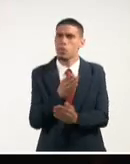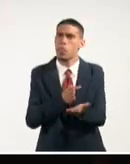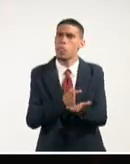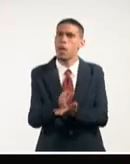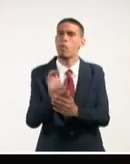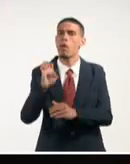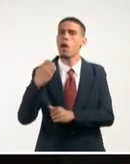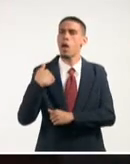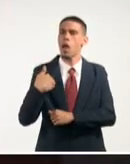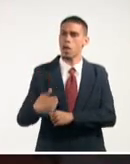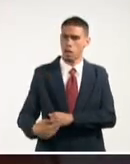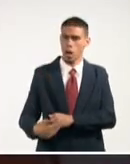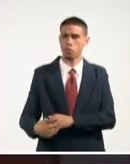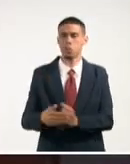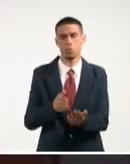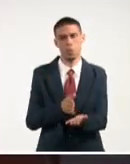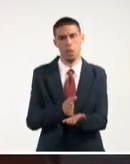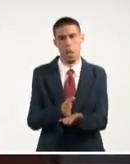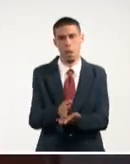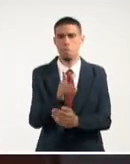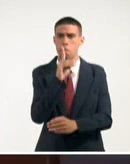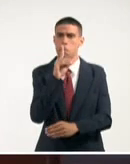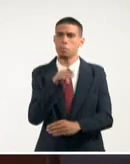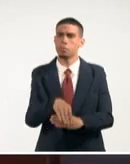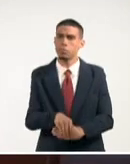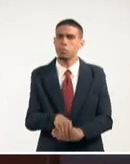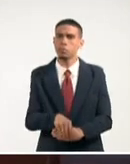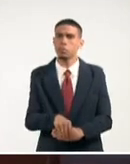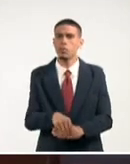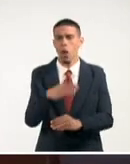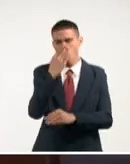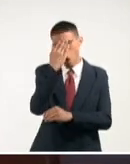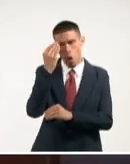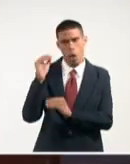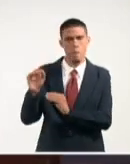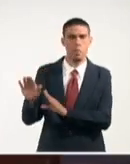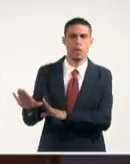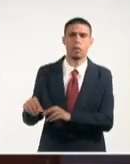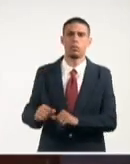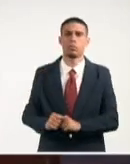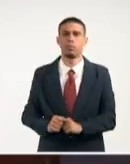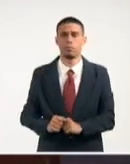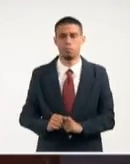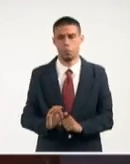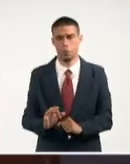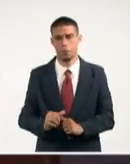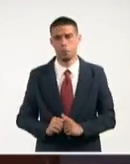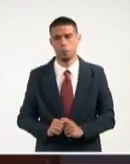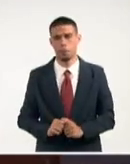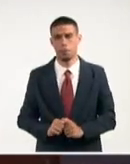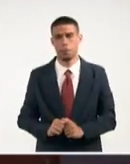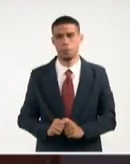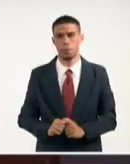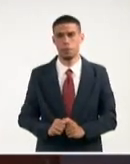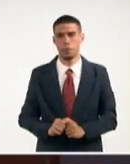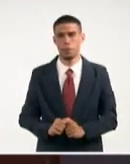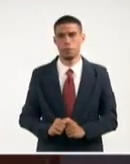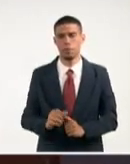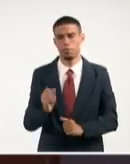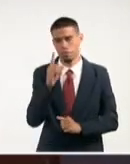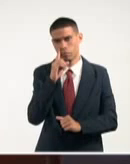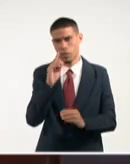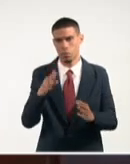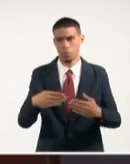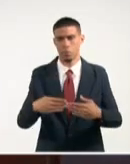estratégicas e imaginemos situaciones inexistentes. Fin de la cita.